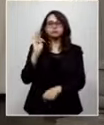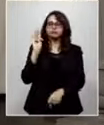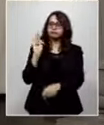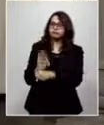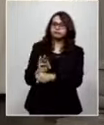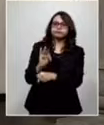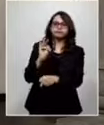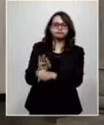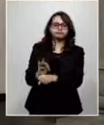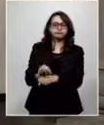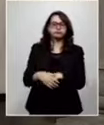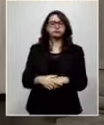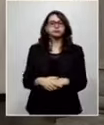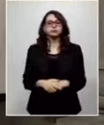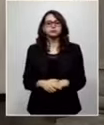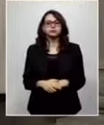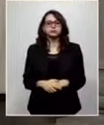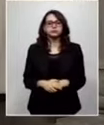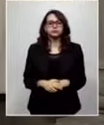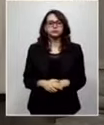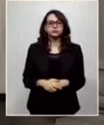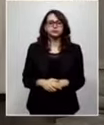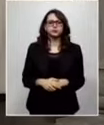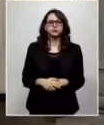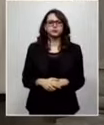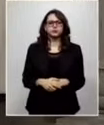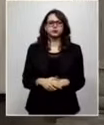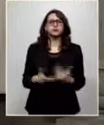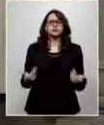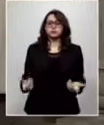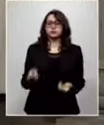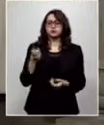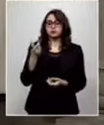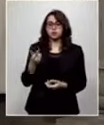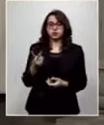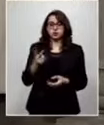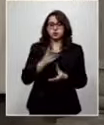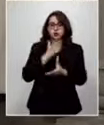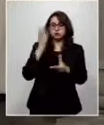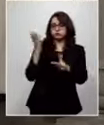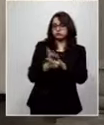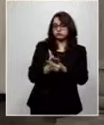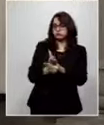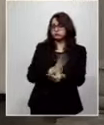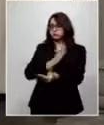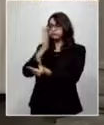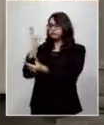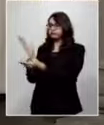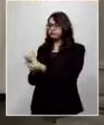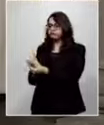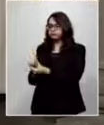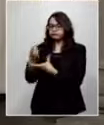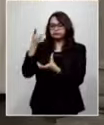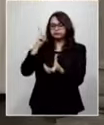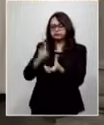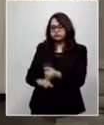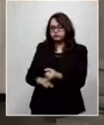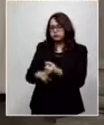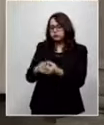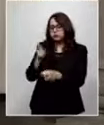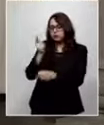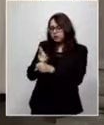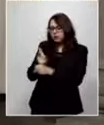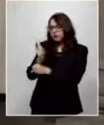manera a la gente. En estos acervos podemos apreciar las luchas y